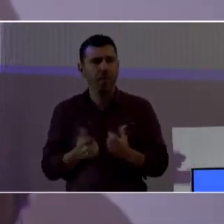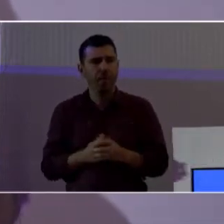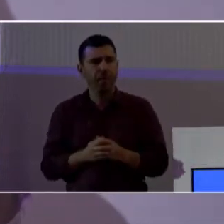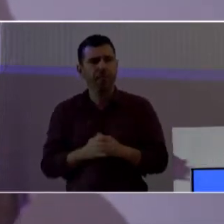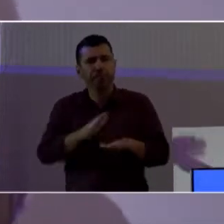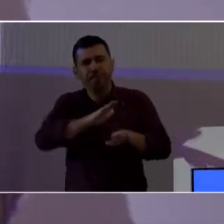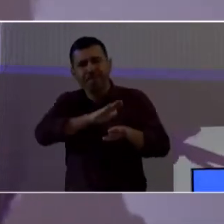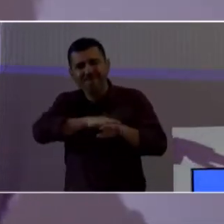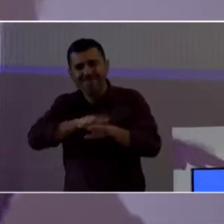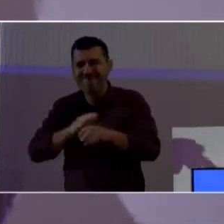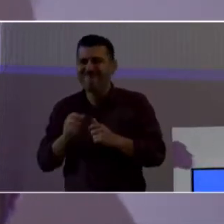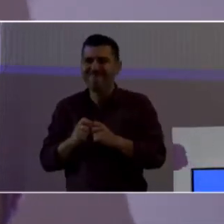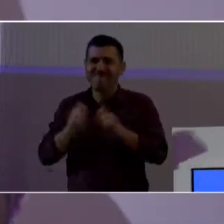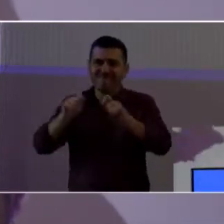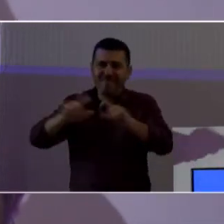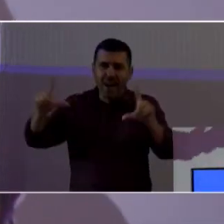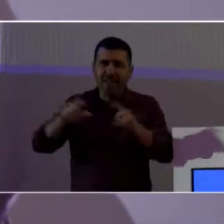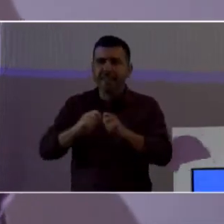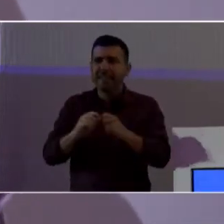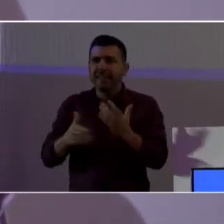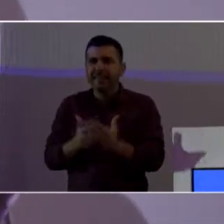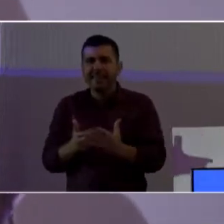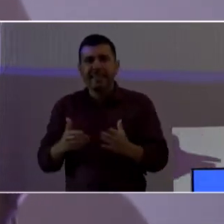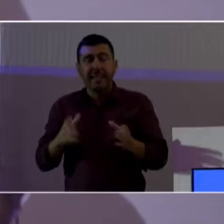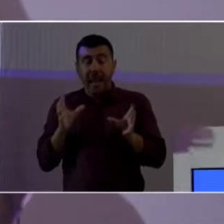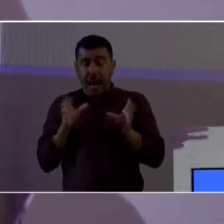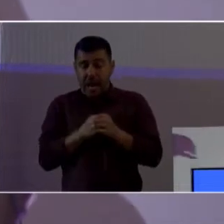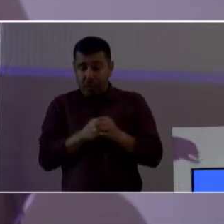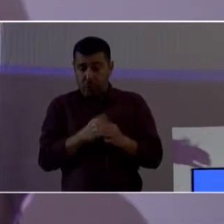recalcar, dar a conocer que esa asociación